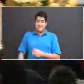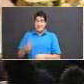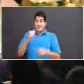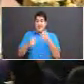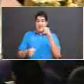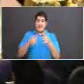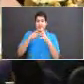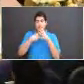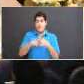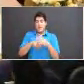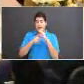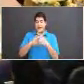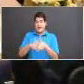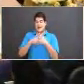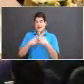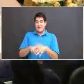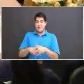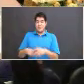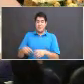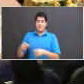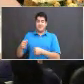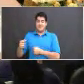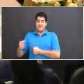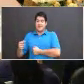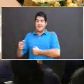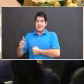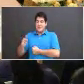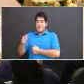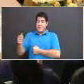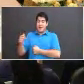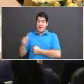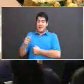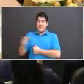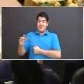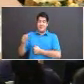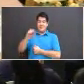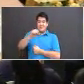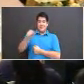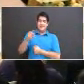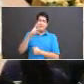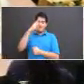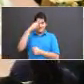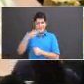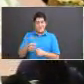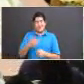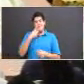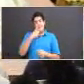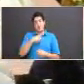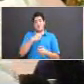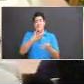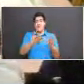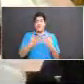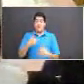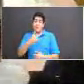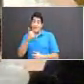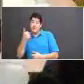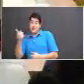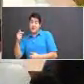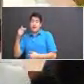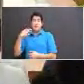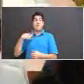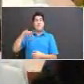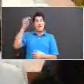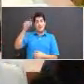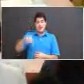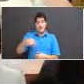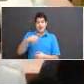Y marcando el teléfono. Así me trajo un hermano un día, hermano. Para acá. Y yo